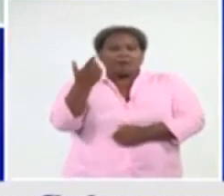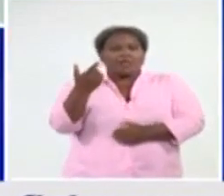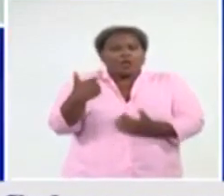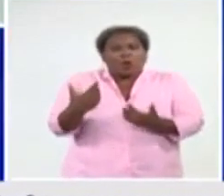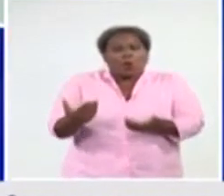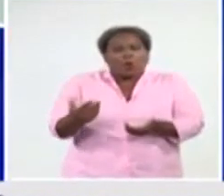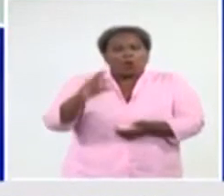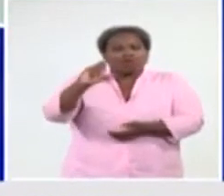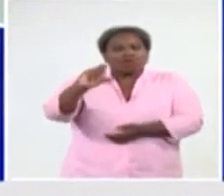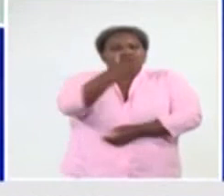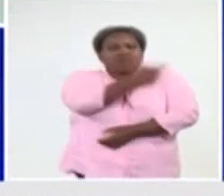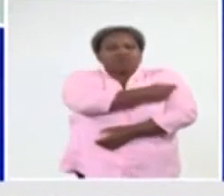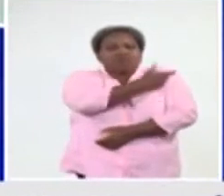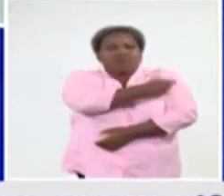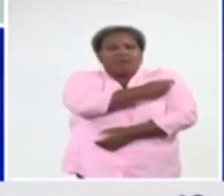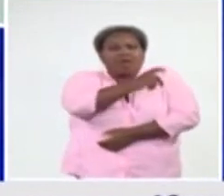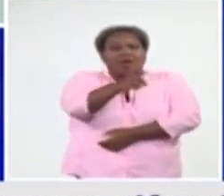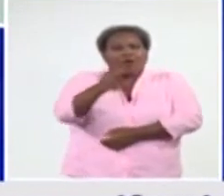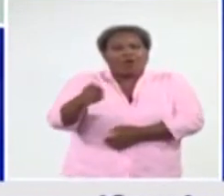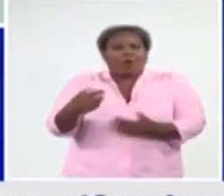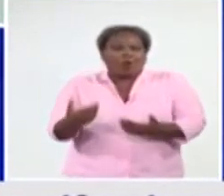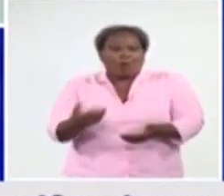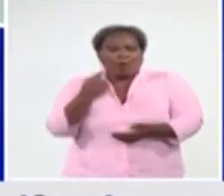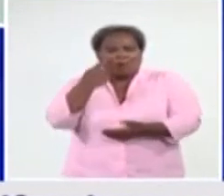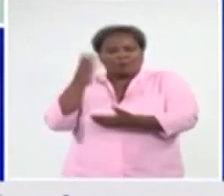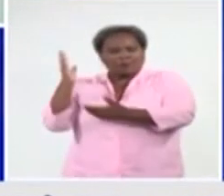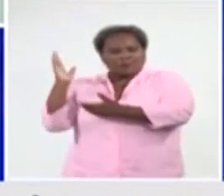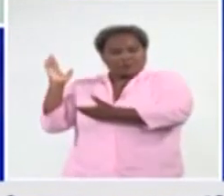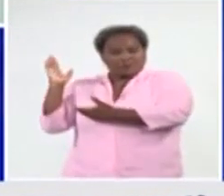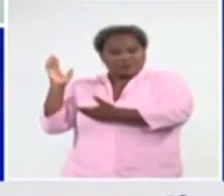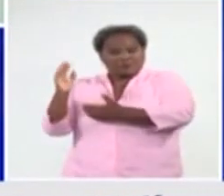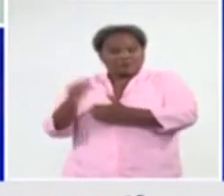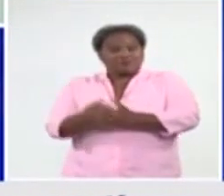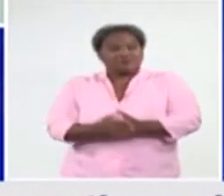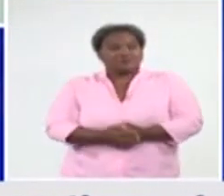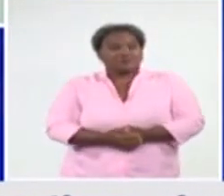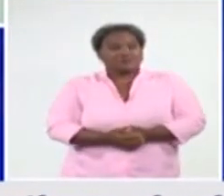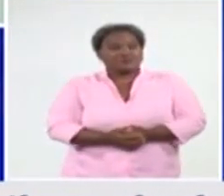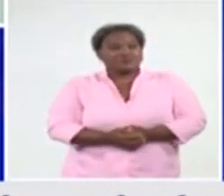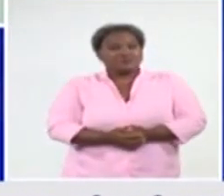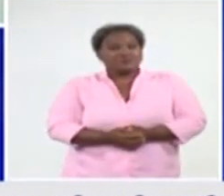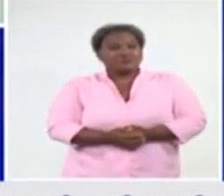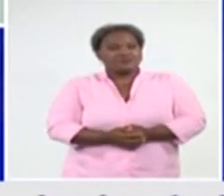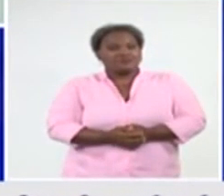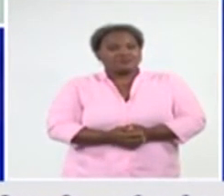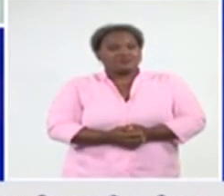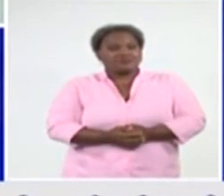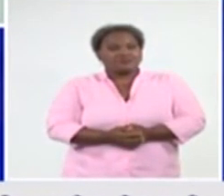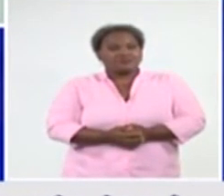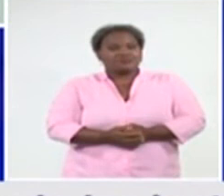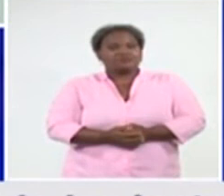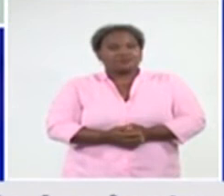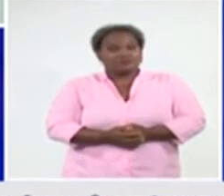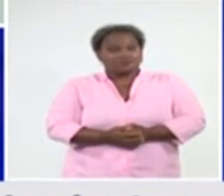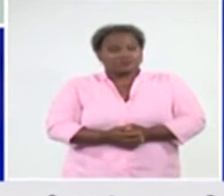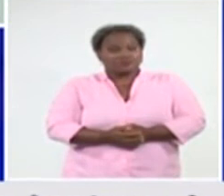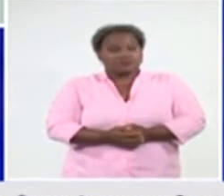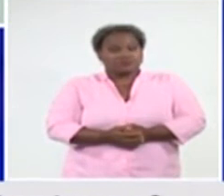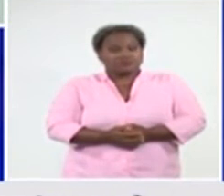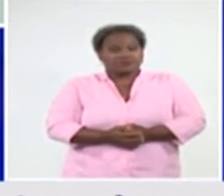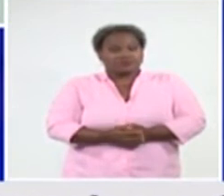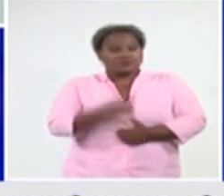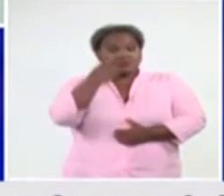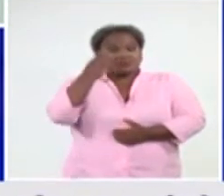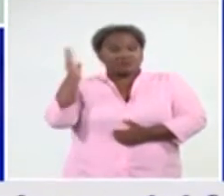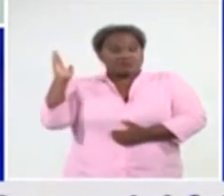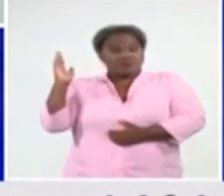y la vacunación en nuestro país, donde de manera se pueden ver las